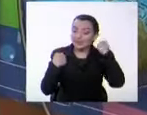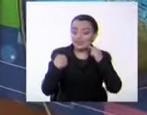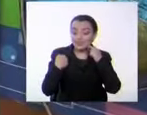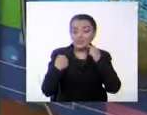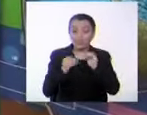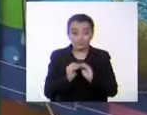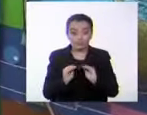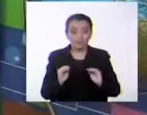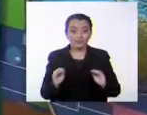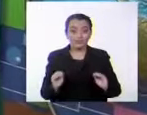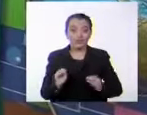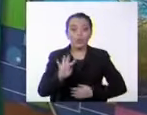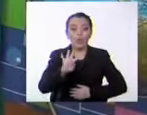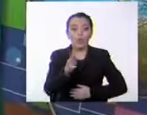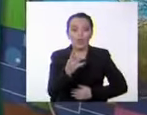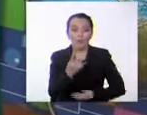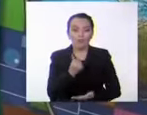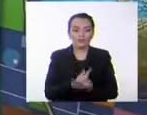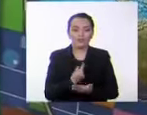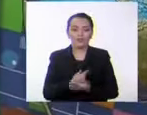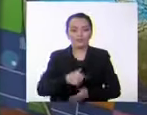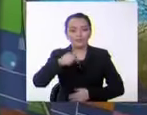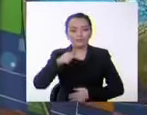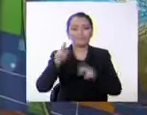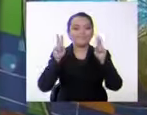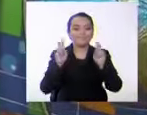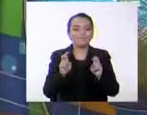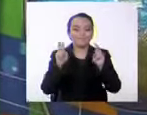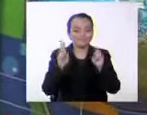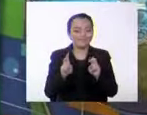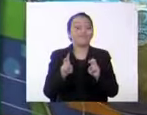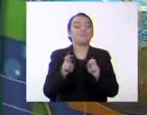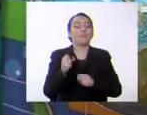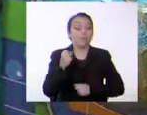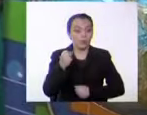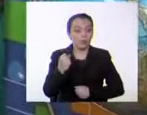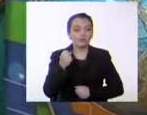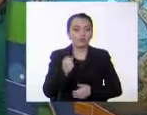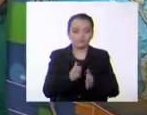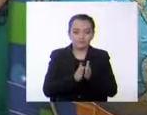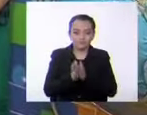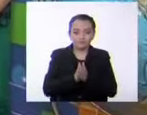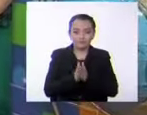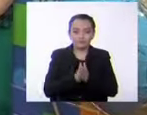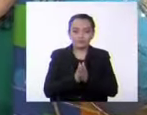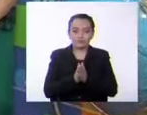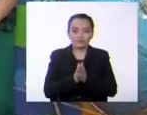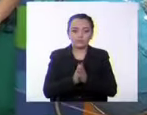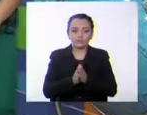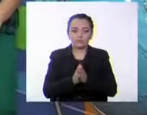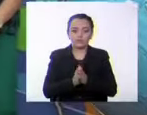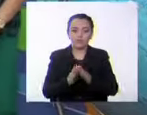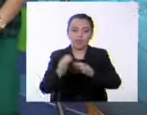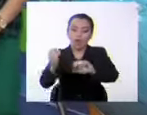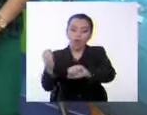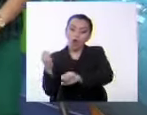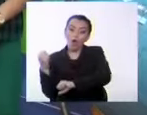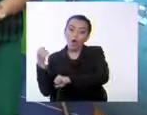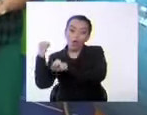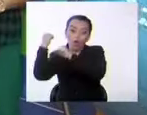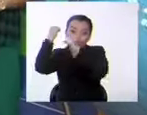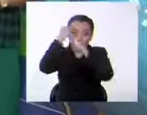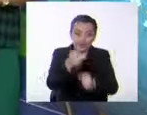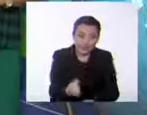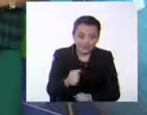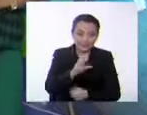muy importante e interesante para todos los salvadoreños. Hablaremos de la conquista de El Salvador. Kirian, ¿qué tenemos